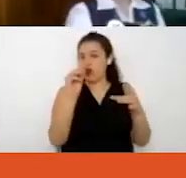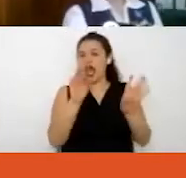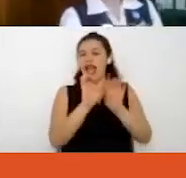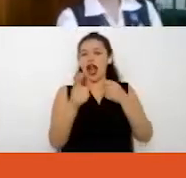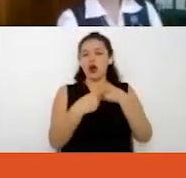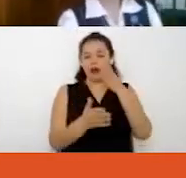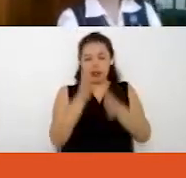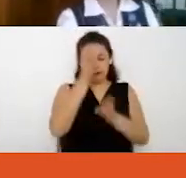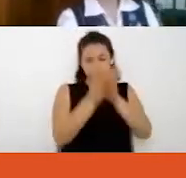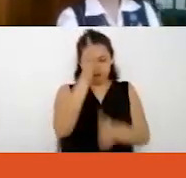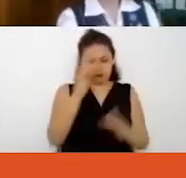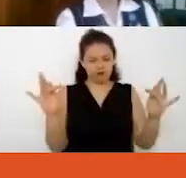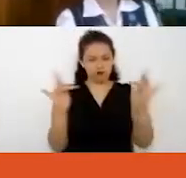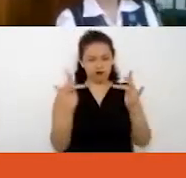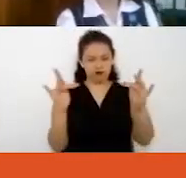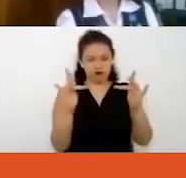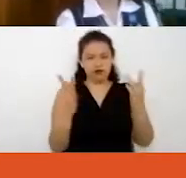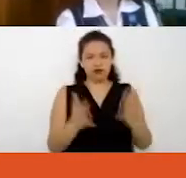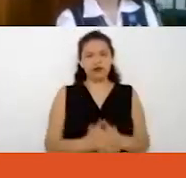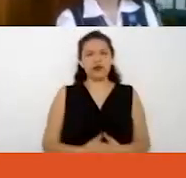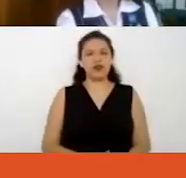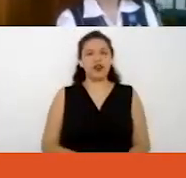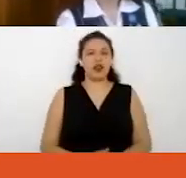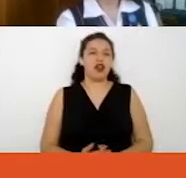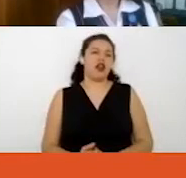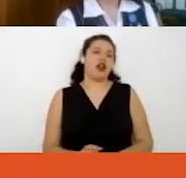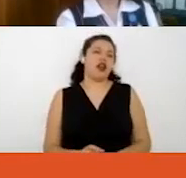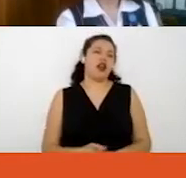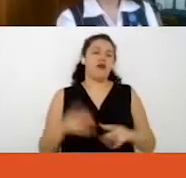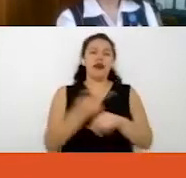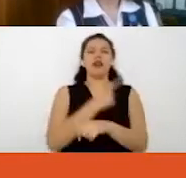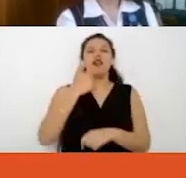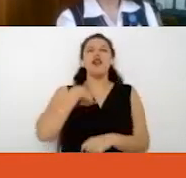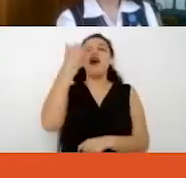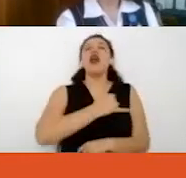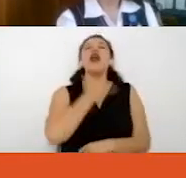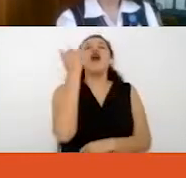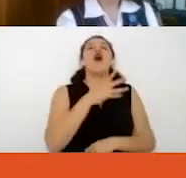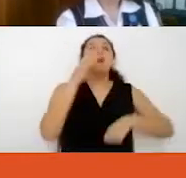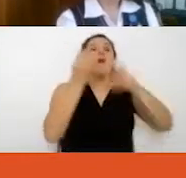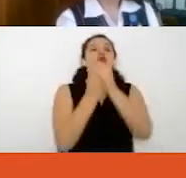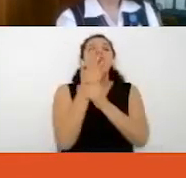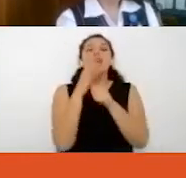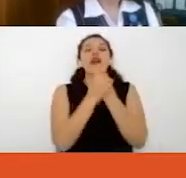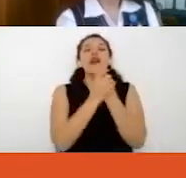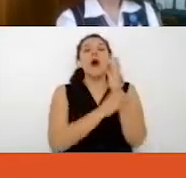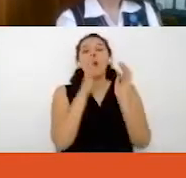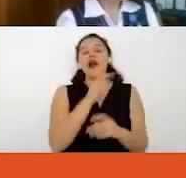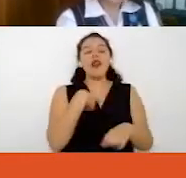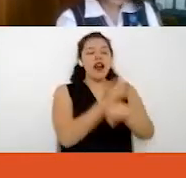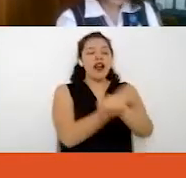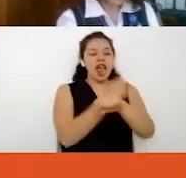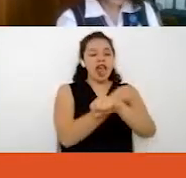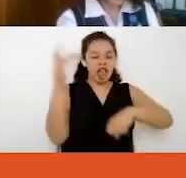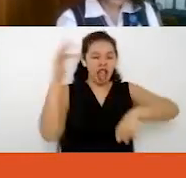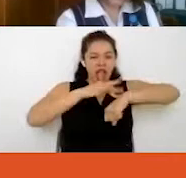llegaría a pasar, por ejemplo, si yo por error no pude ponerme unos guantes y demás y me mancho de sangre? O sea, tal